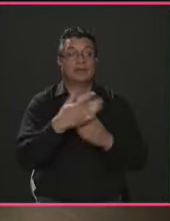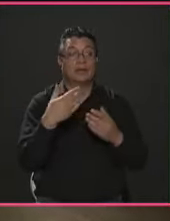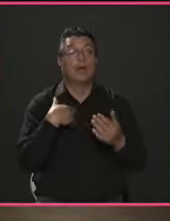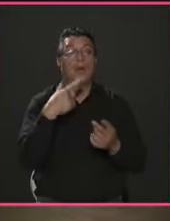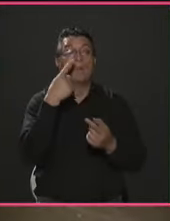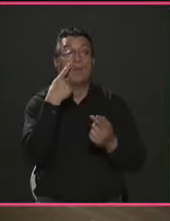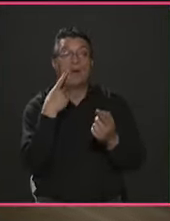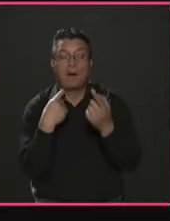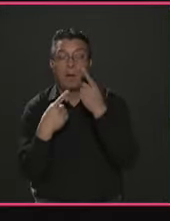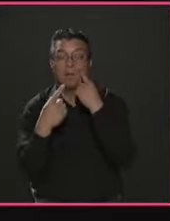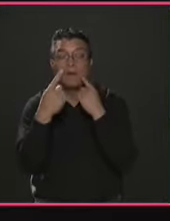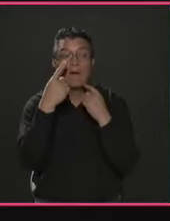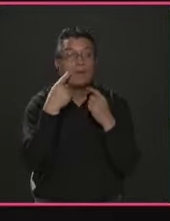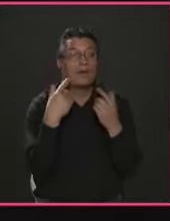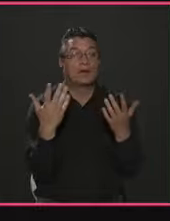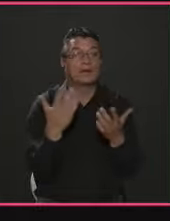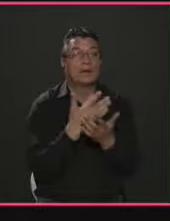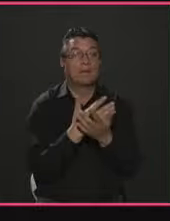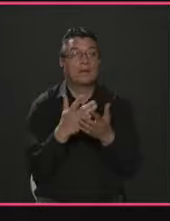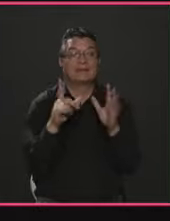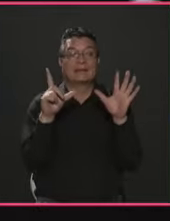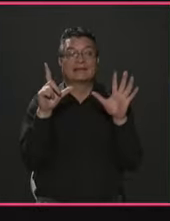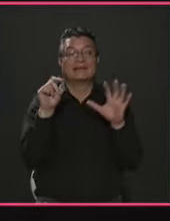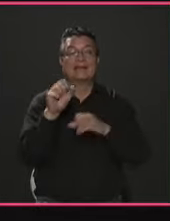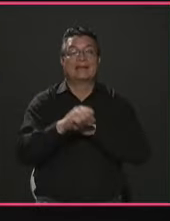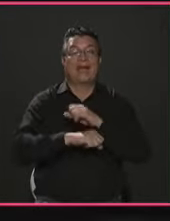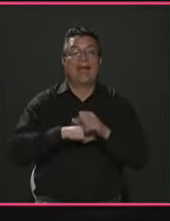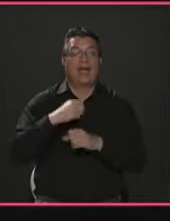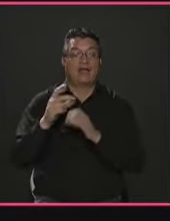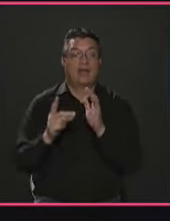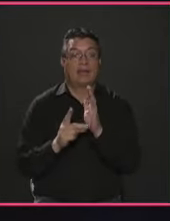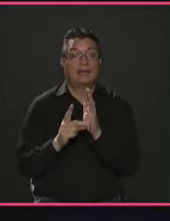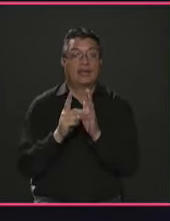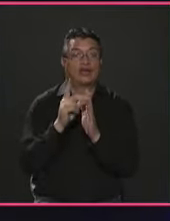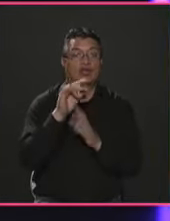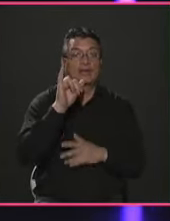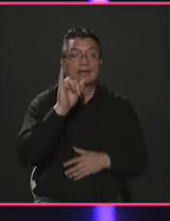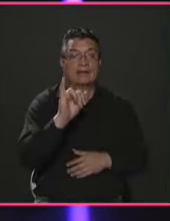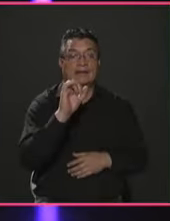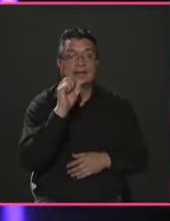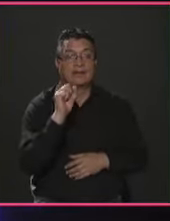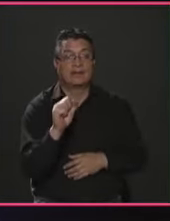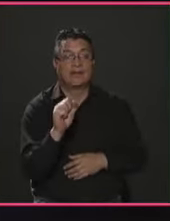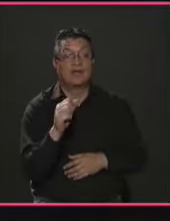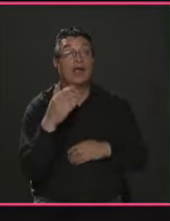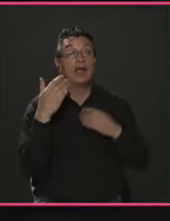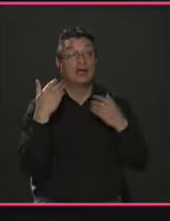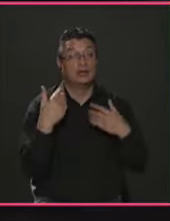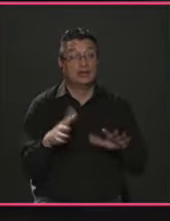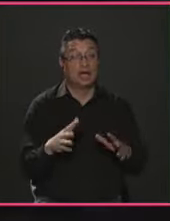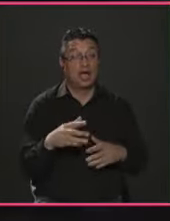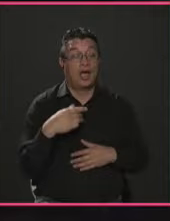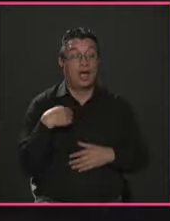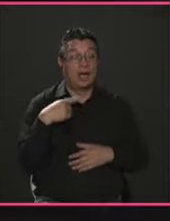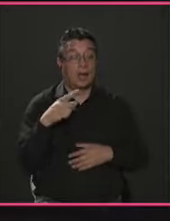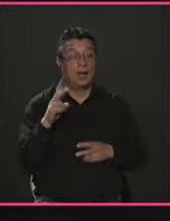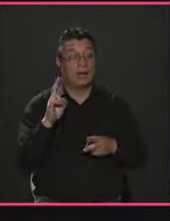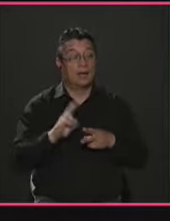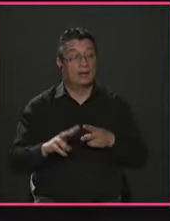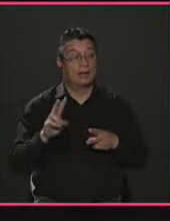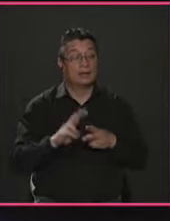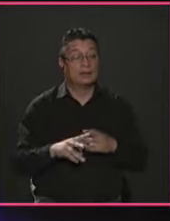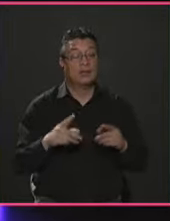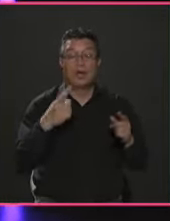experimentando lo que ha pasado en los últimos 70 años del desarrollo de la Inteligencia artificial y lo que ha estado de alguna forma eh